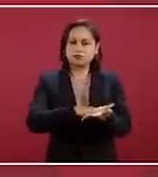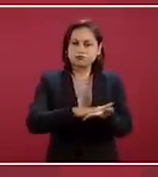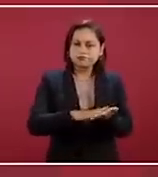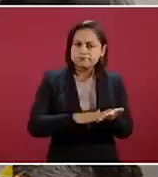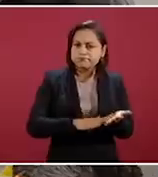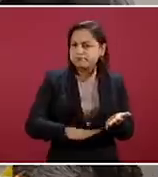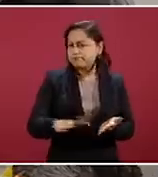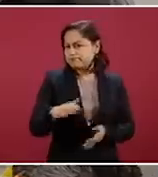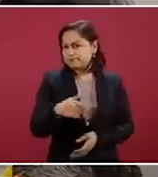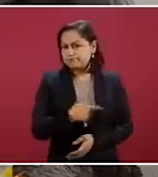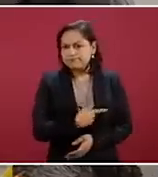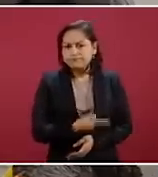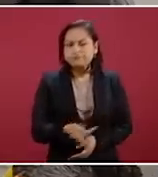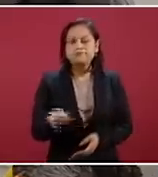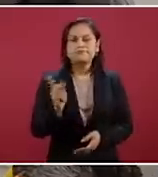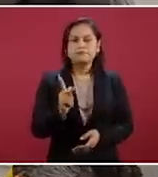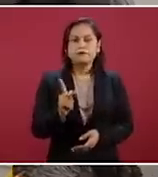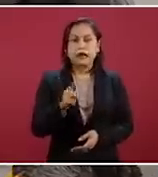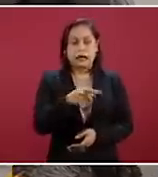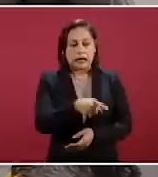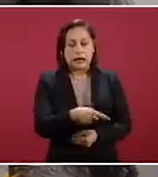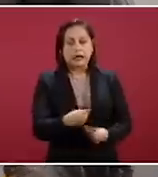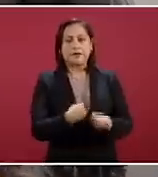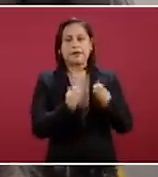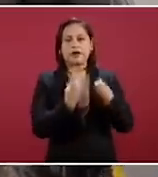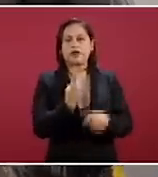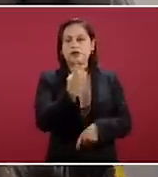donde hay dos ancianos respetables